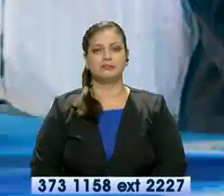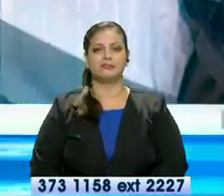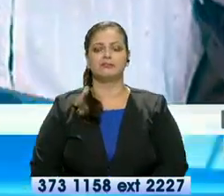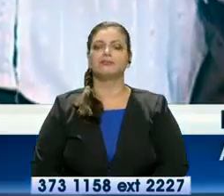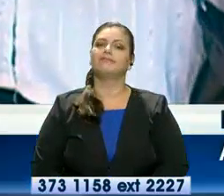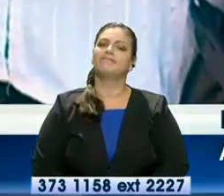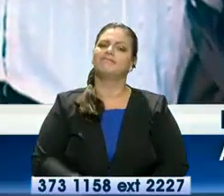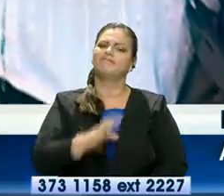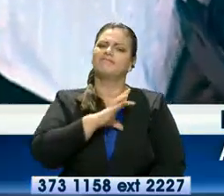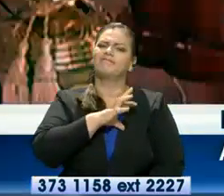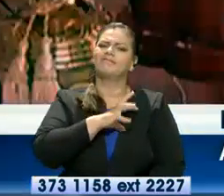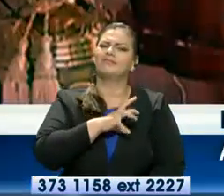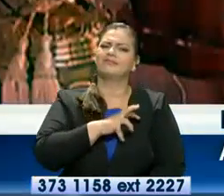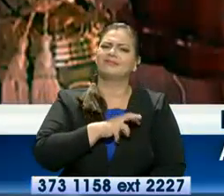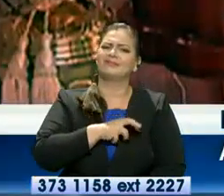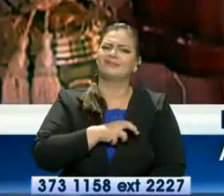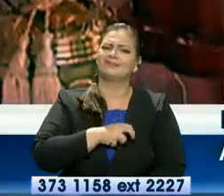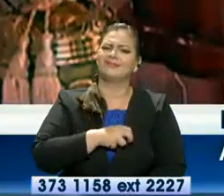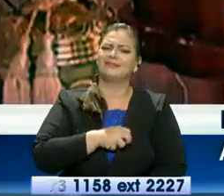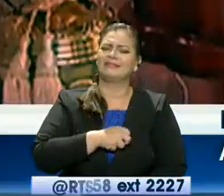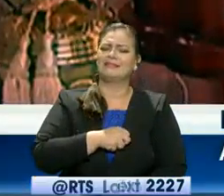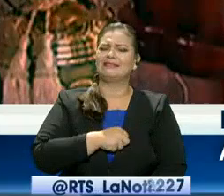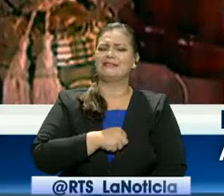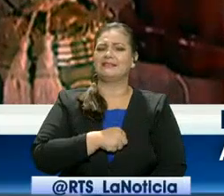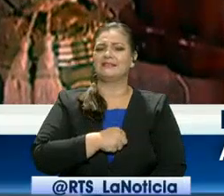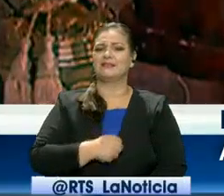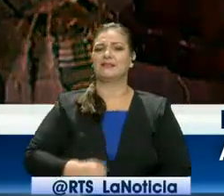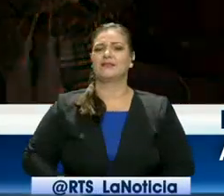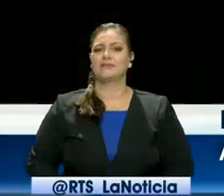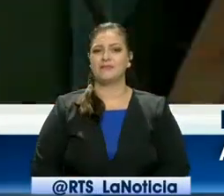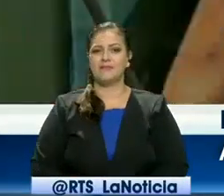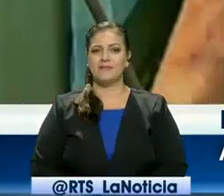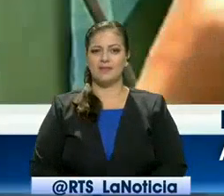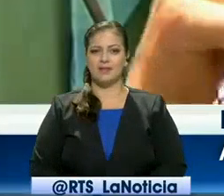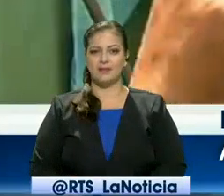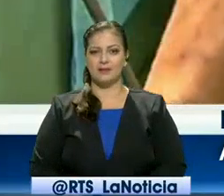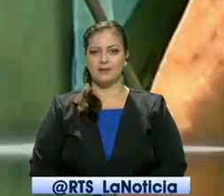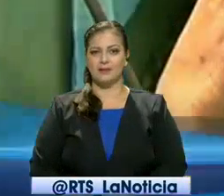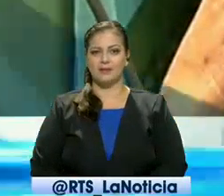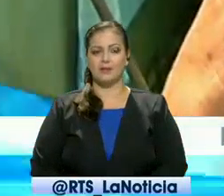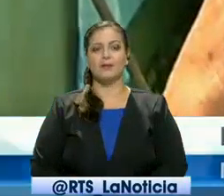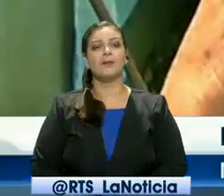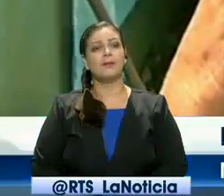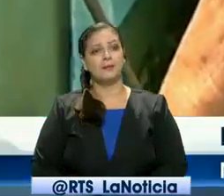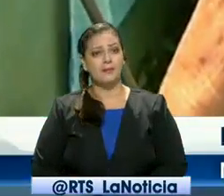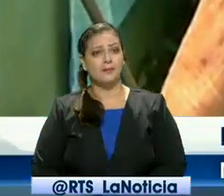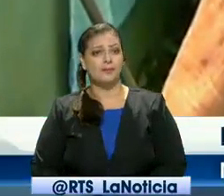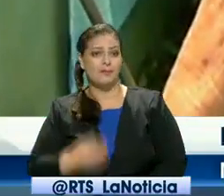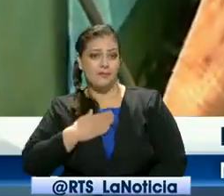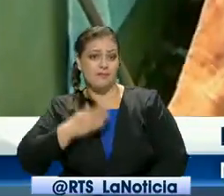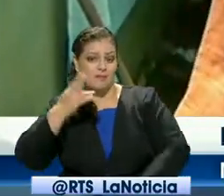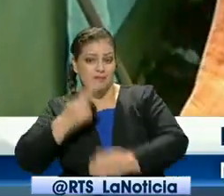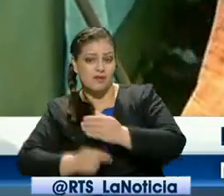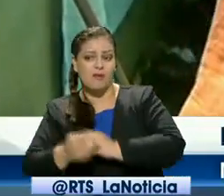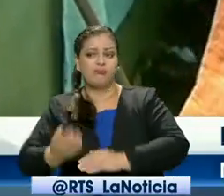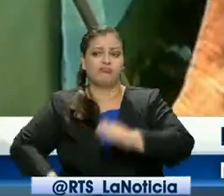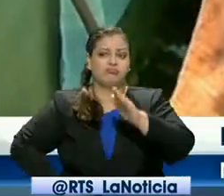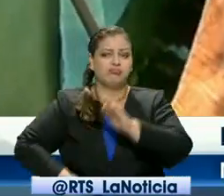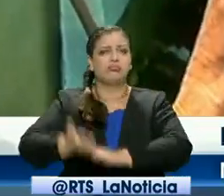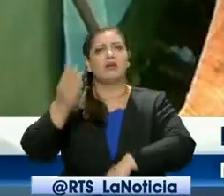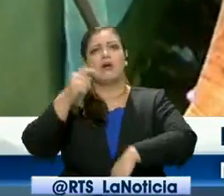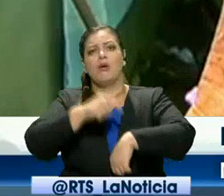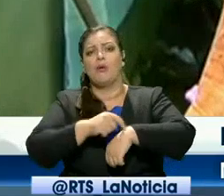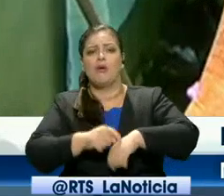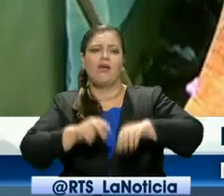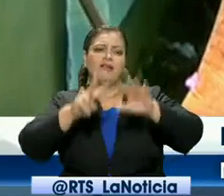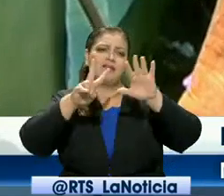pérdida, sus familiares velaron los cadáveres. Y aquí ya se iba ya a golpe de 7 o 6:30. Mamá, ya vengo, me decía.